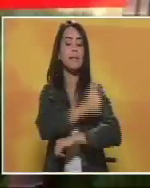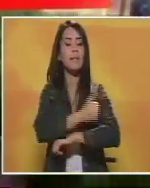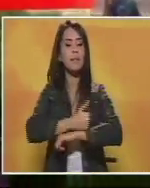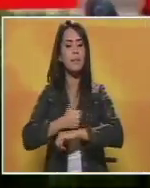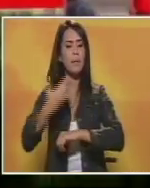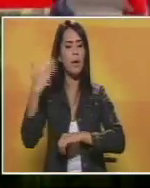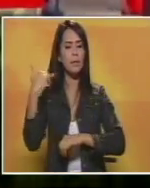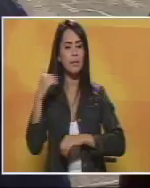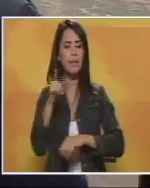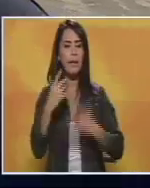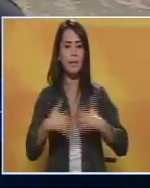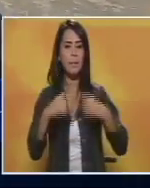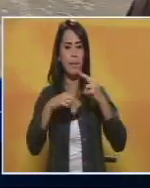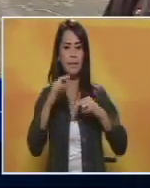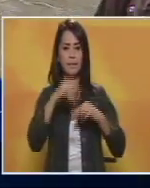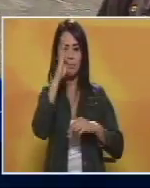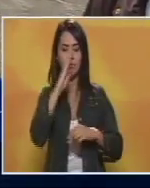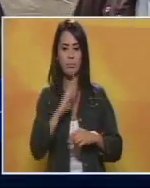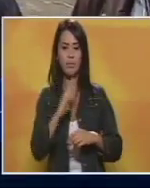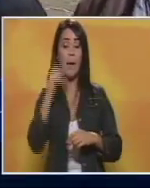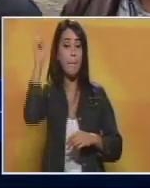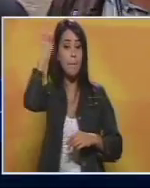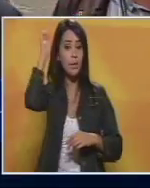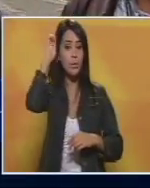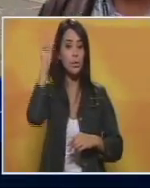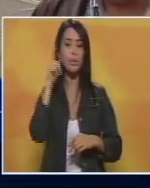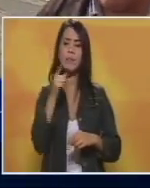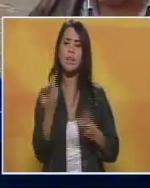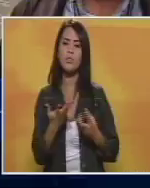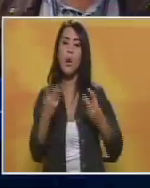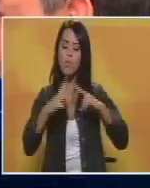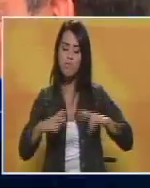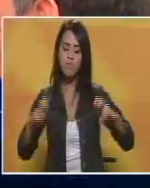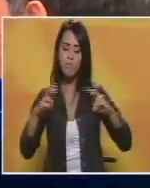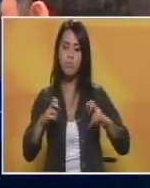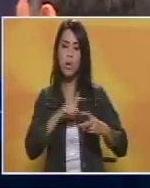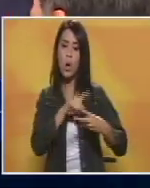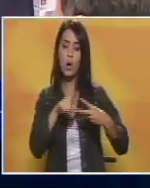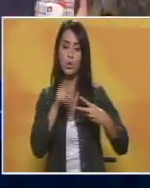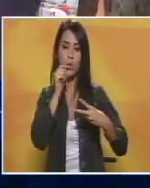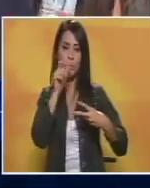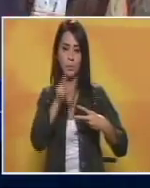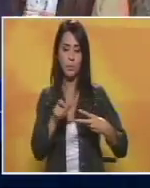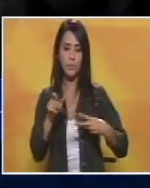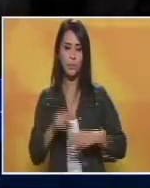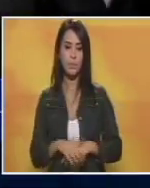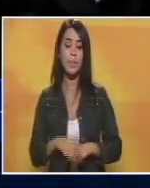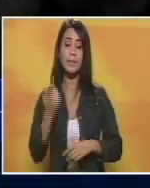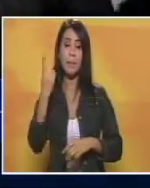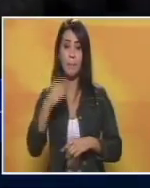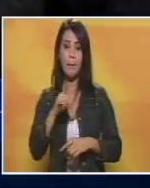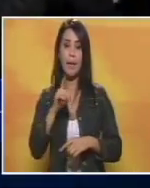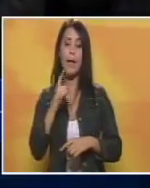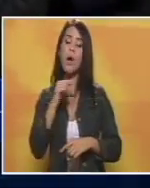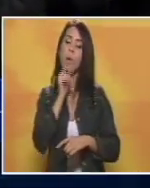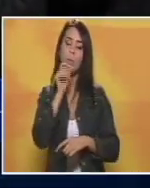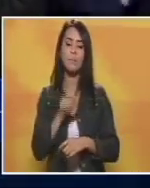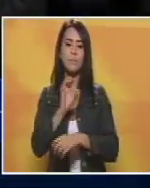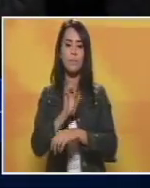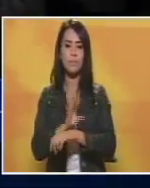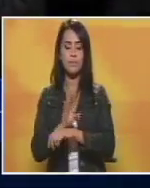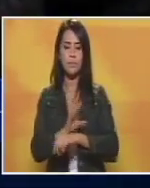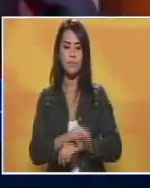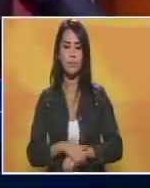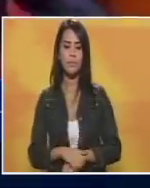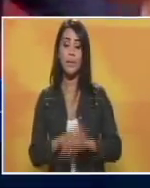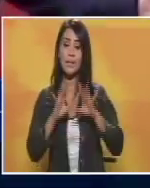constructora en Perú, Jorge Barata, y de esta forma serán investigados Toledo y su ex asesor de seguridad, Kuczynski, y la actual